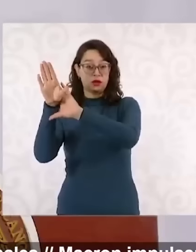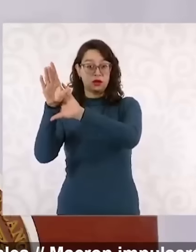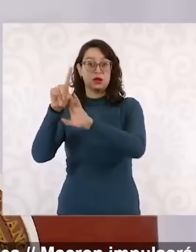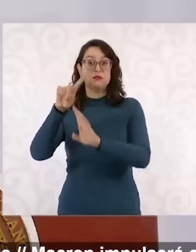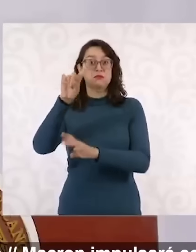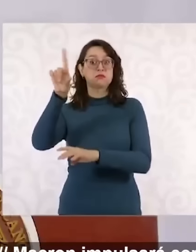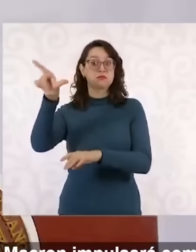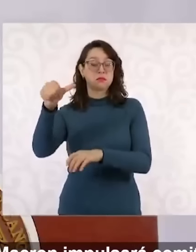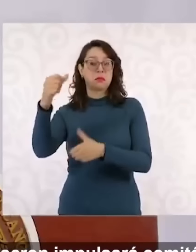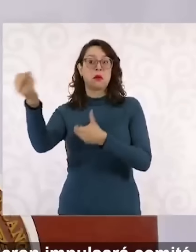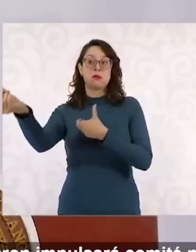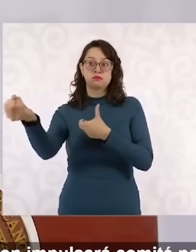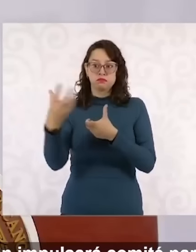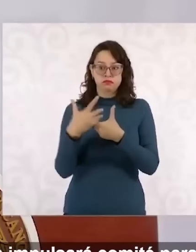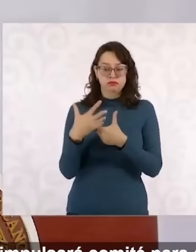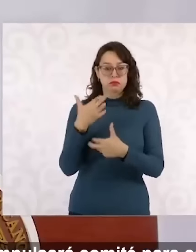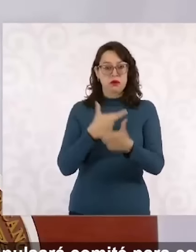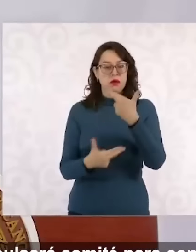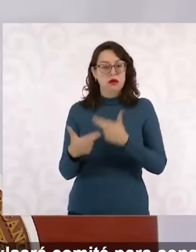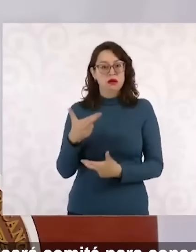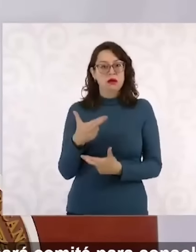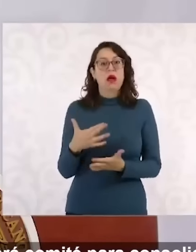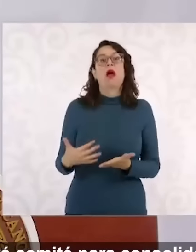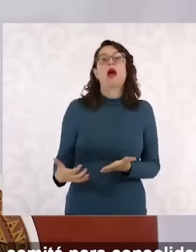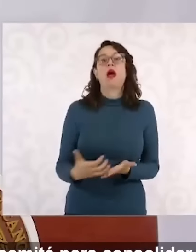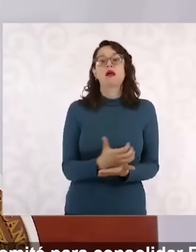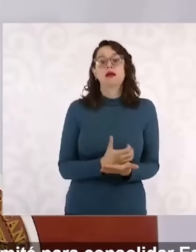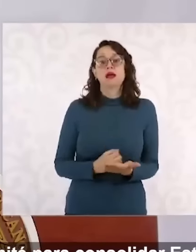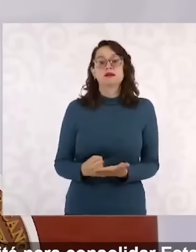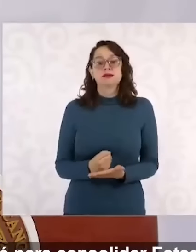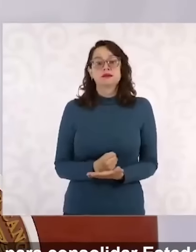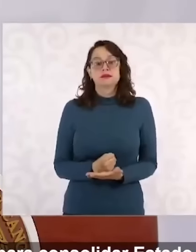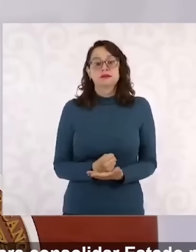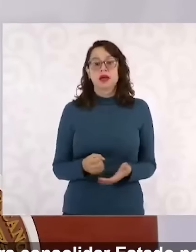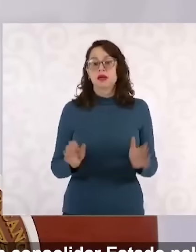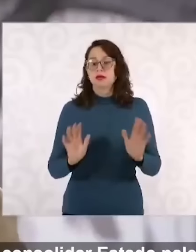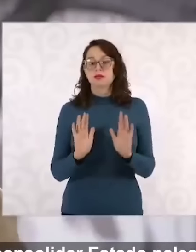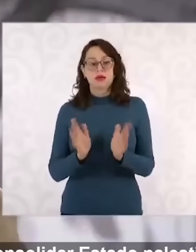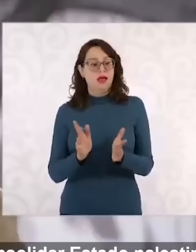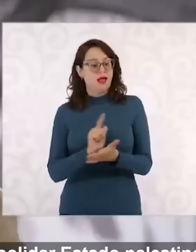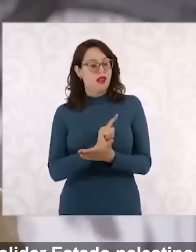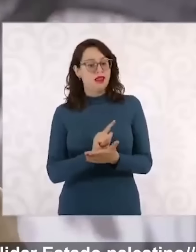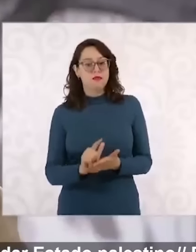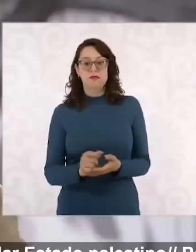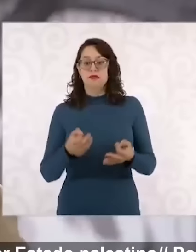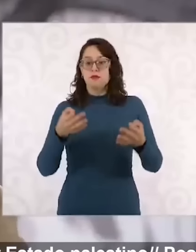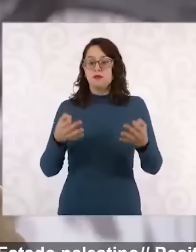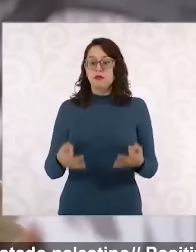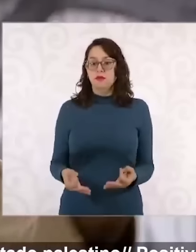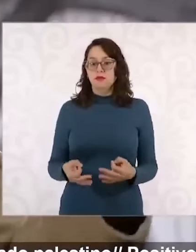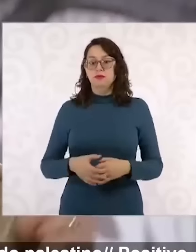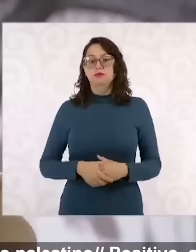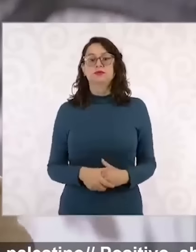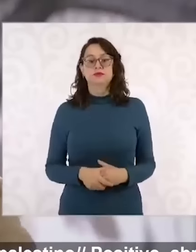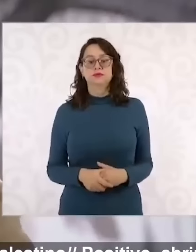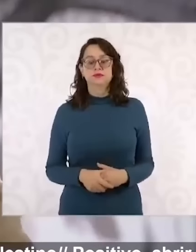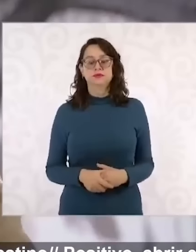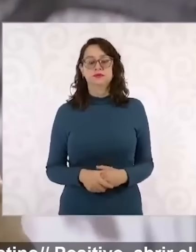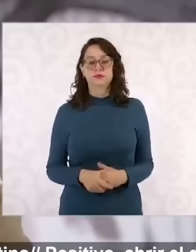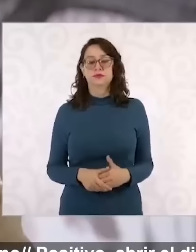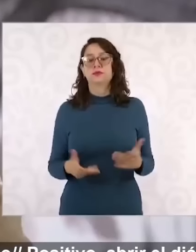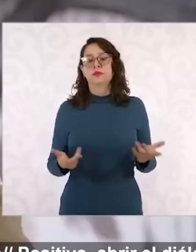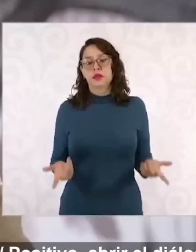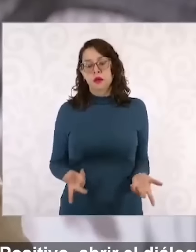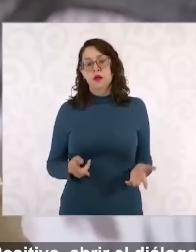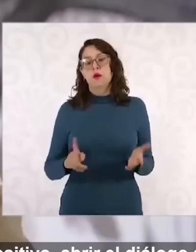o ingresos de empresas, y así lavaron el dinero. Sexto, ese proceso